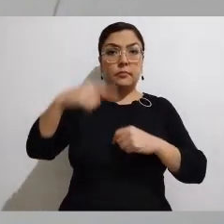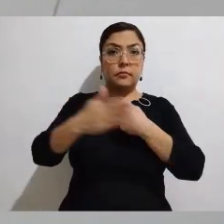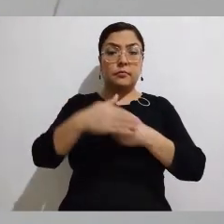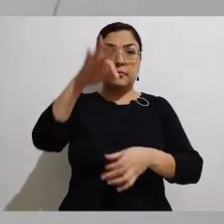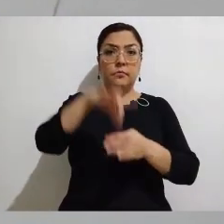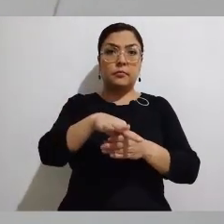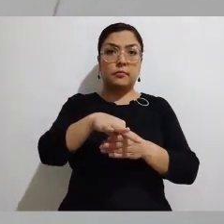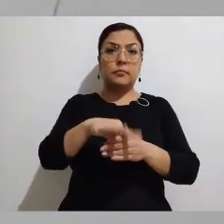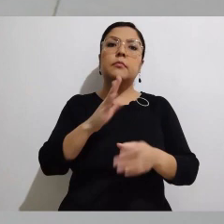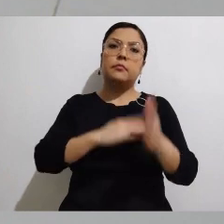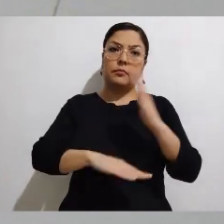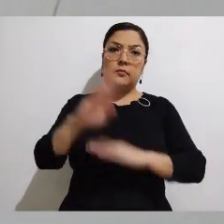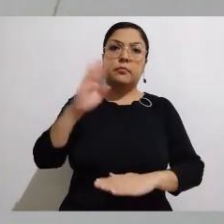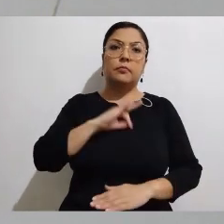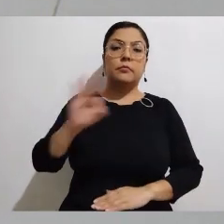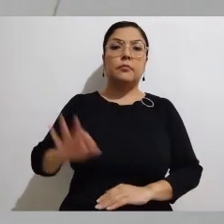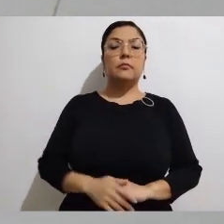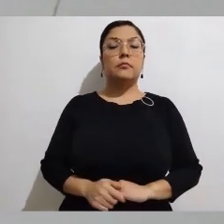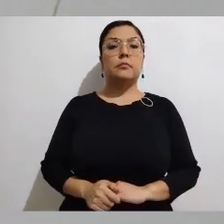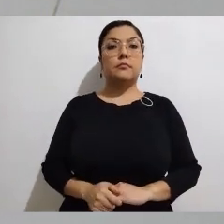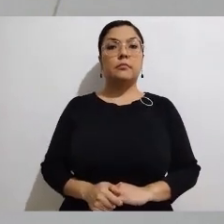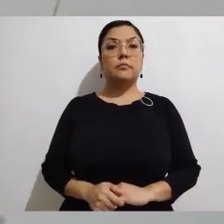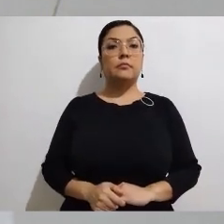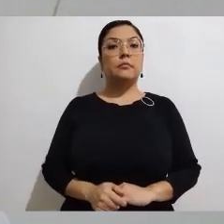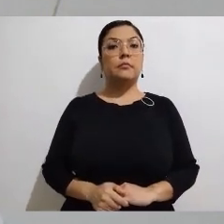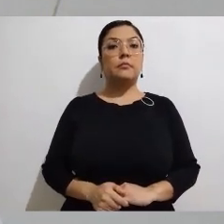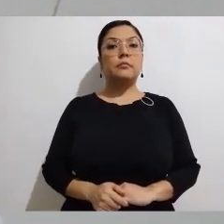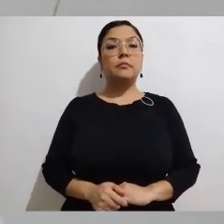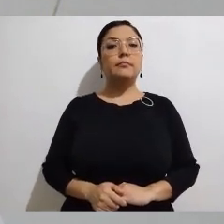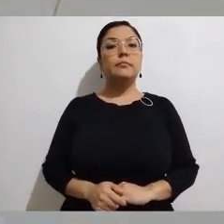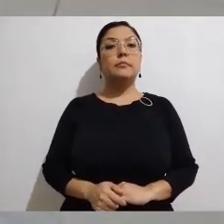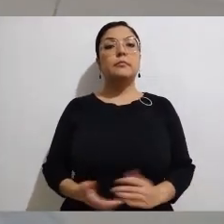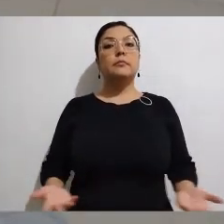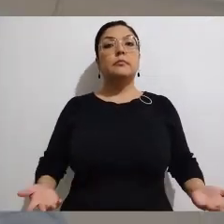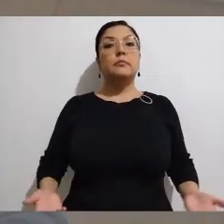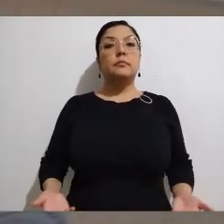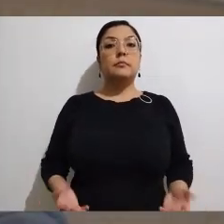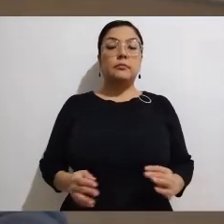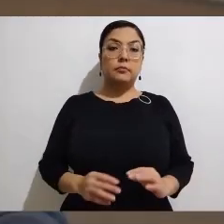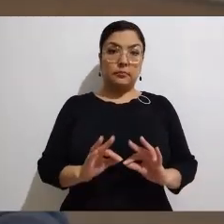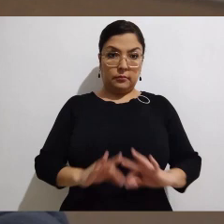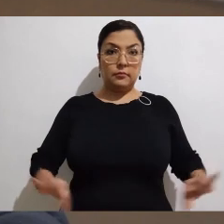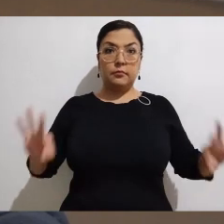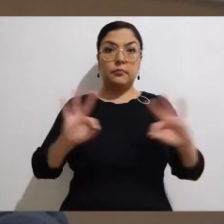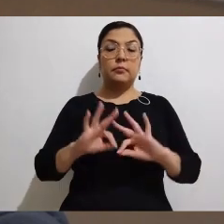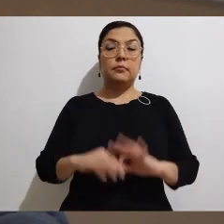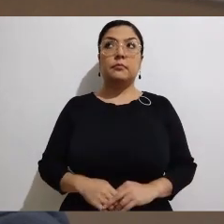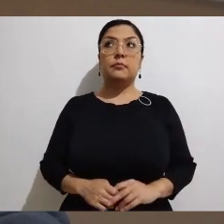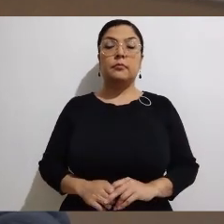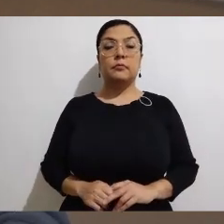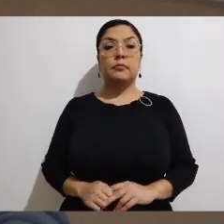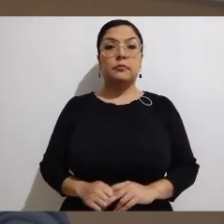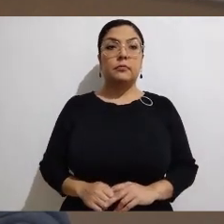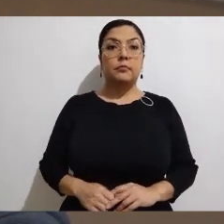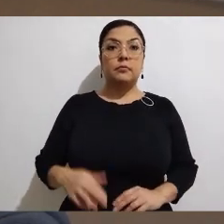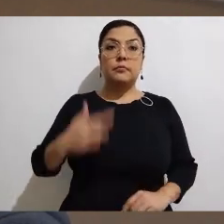y eficientes como las que realiza este instituto? Con gusto, consejero. Como bien mencionas, hay